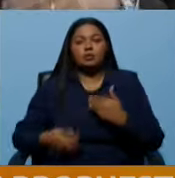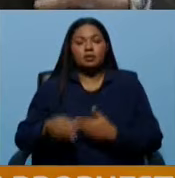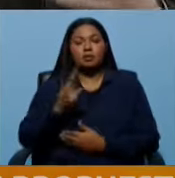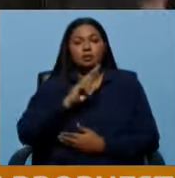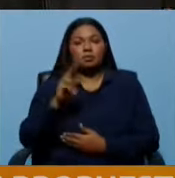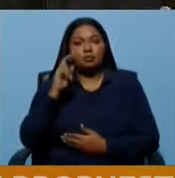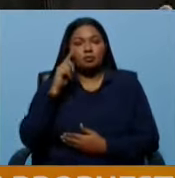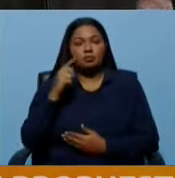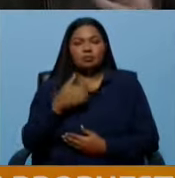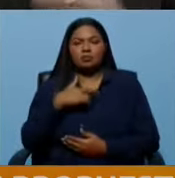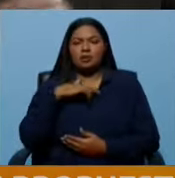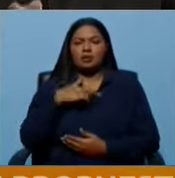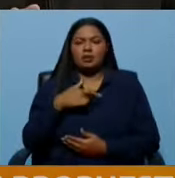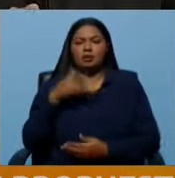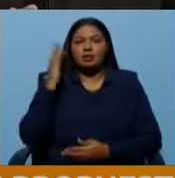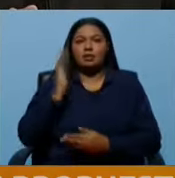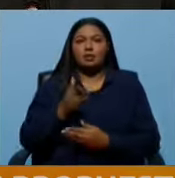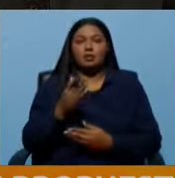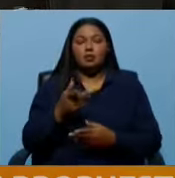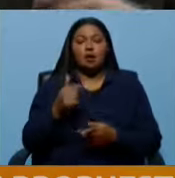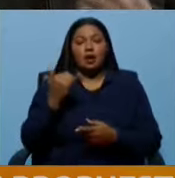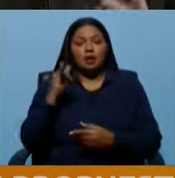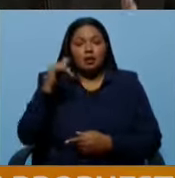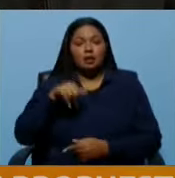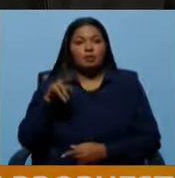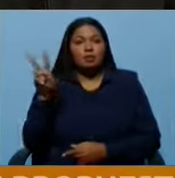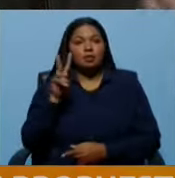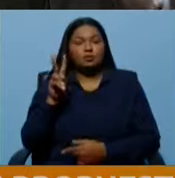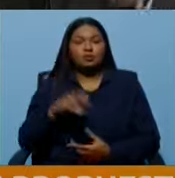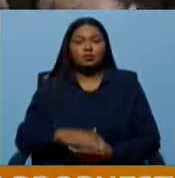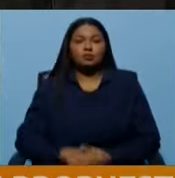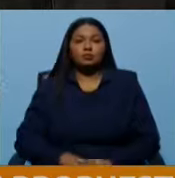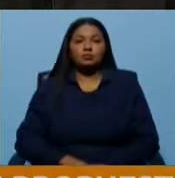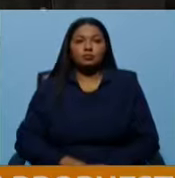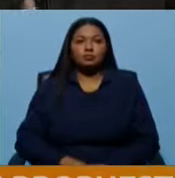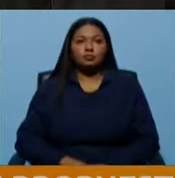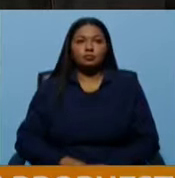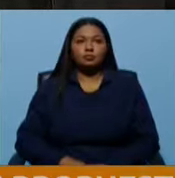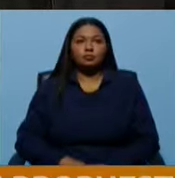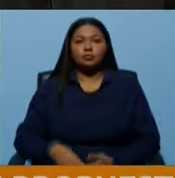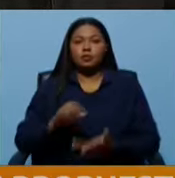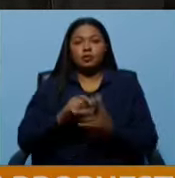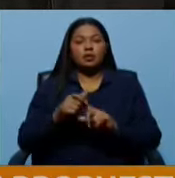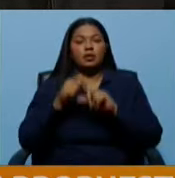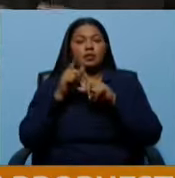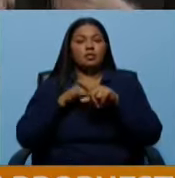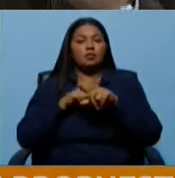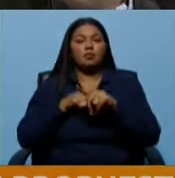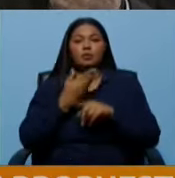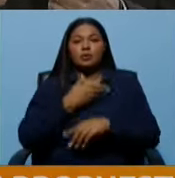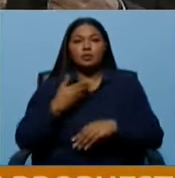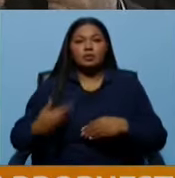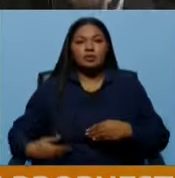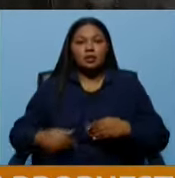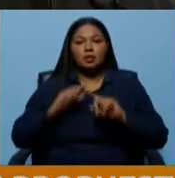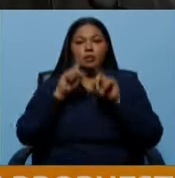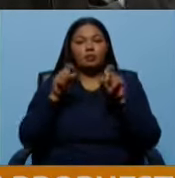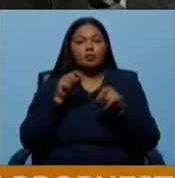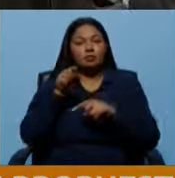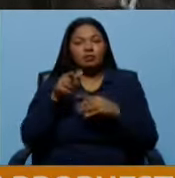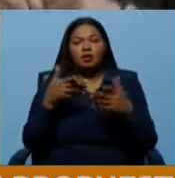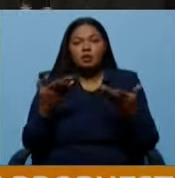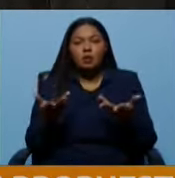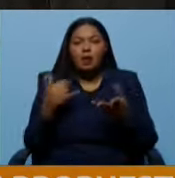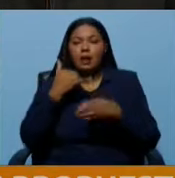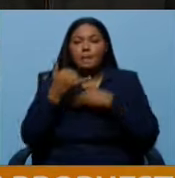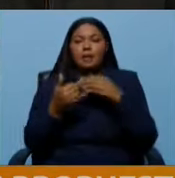esta extrañísima dictadura que hay en Venezuela, el presidente de la República, reelecto para un nuevo periodo presidencial, le está preguntando a usted cuál es su